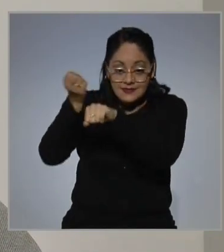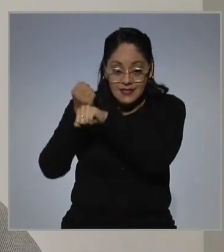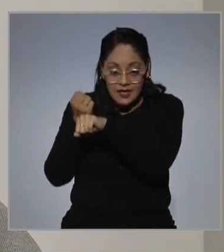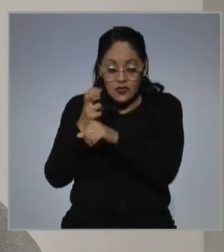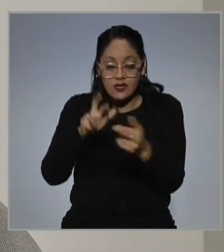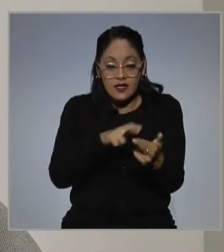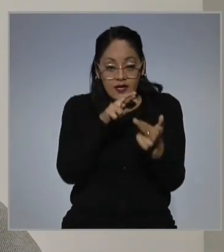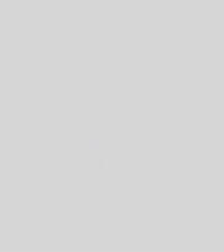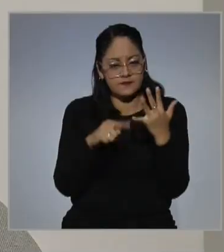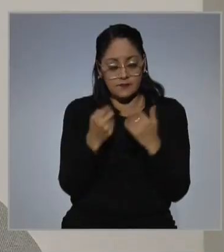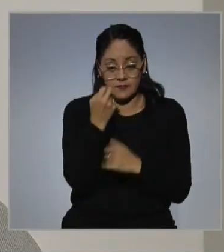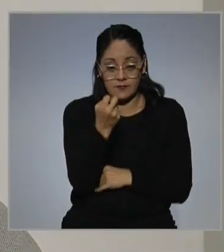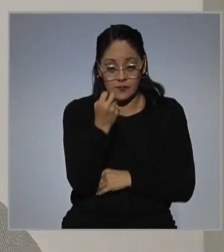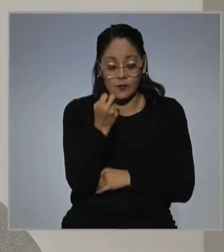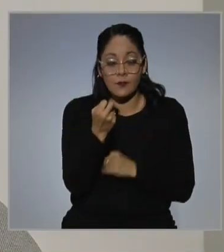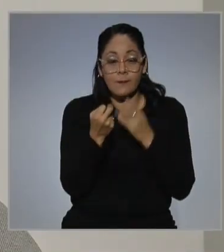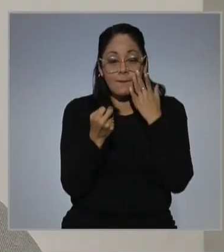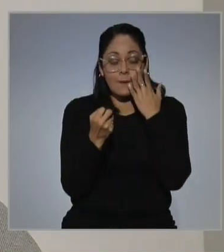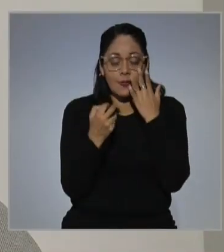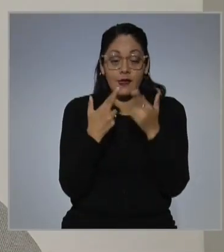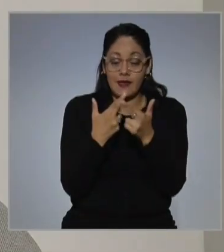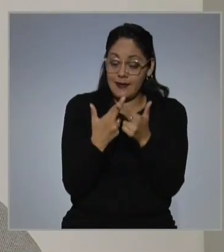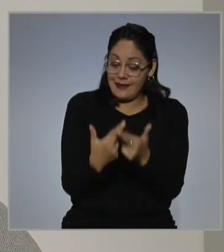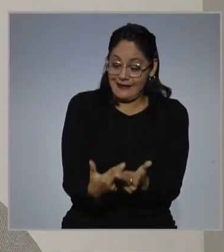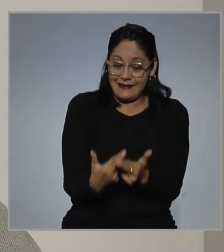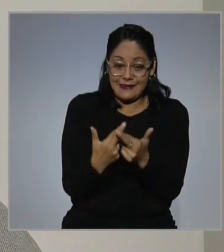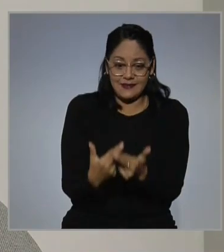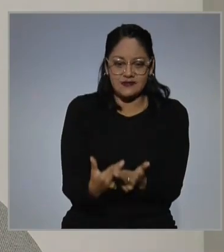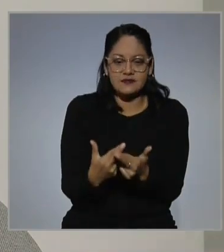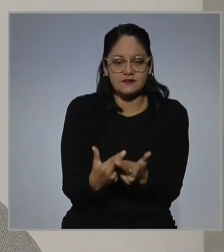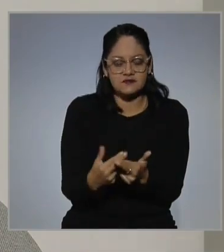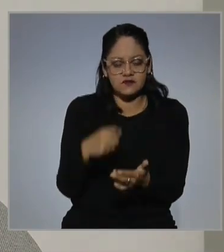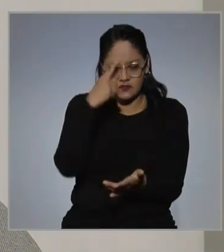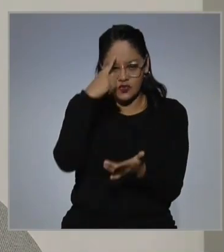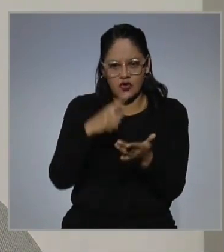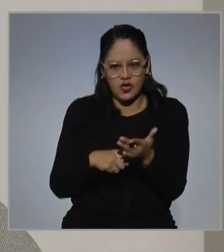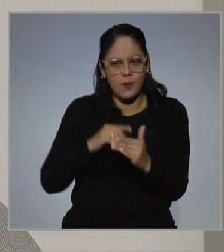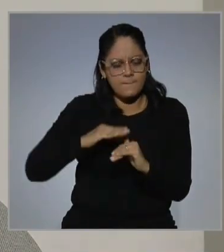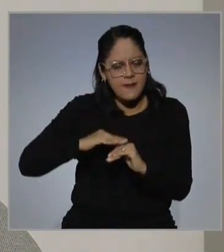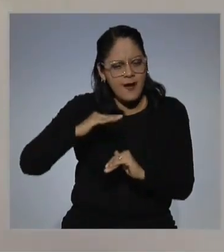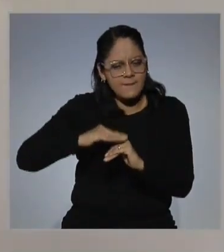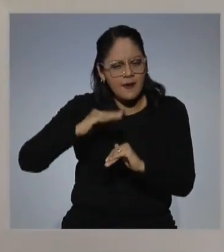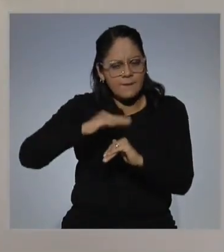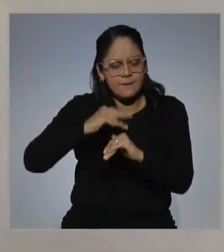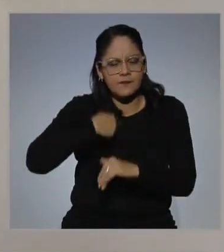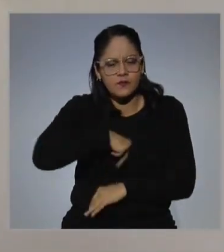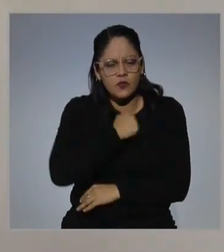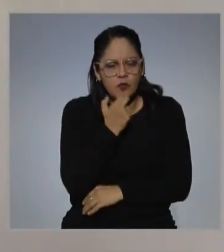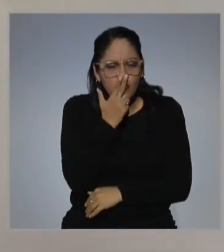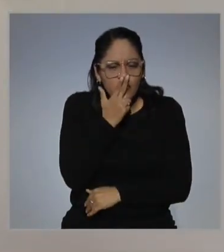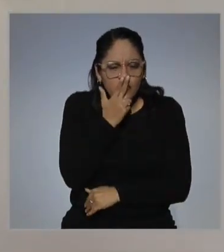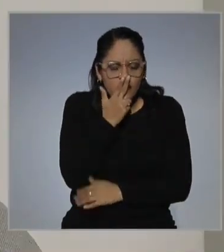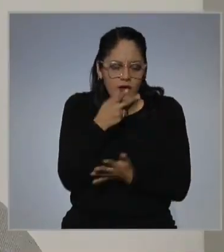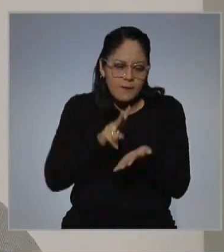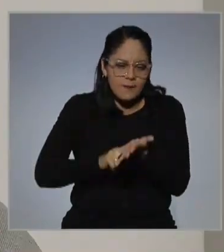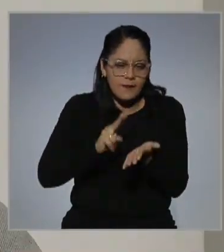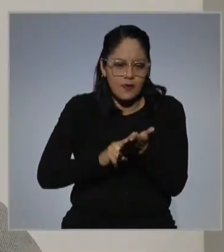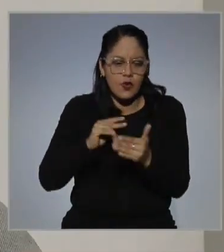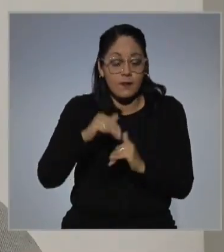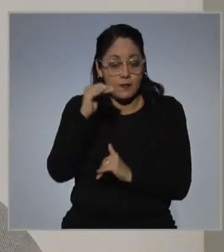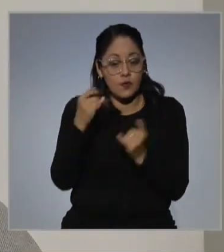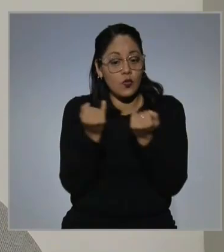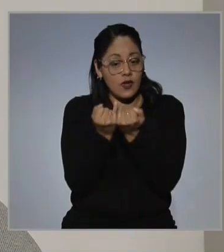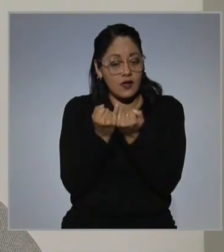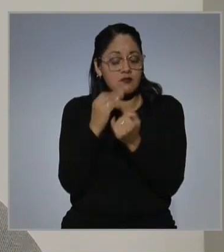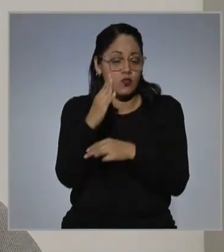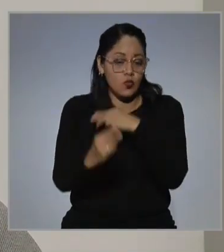y parece otro país. Esta riqueza creo que cada vez la valoramos más como sociedad, cada vez se conoce más en